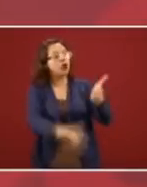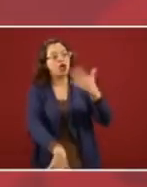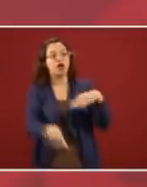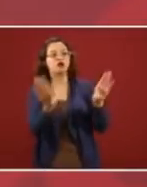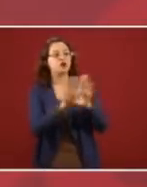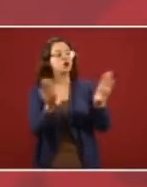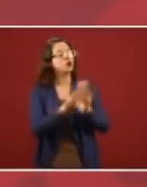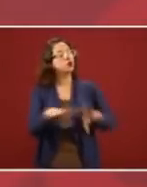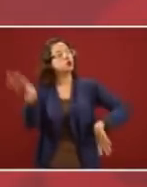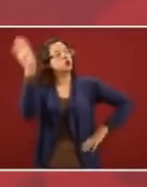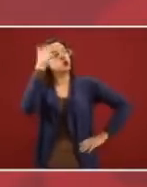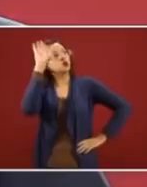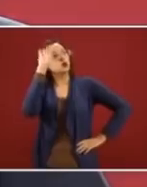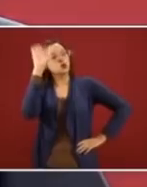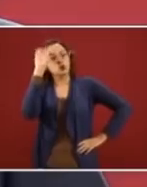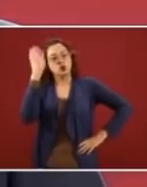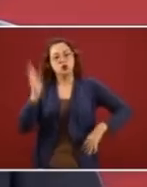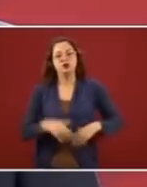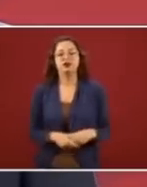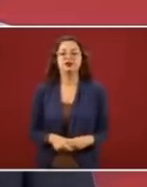Qué barbaridad.